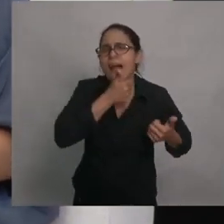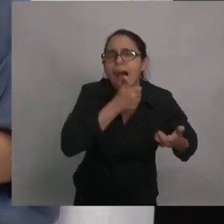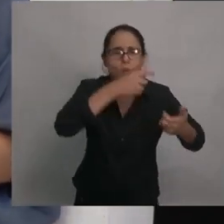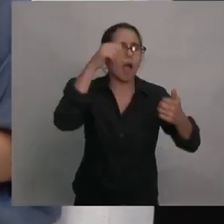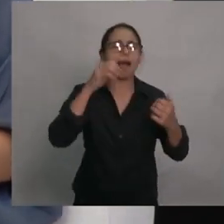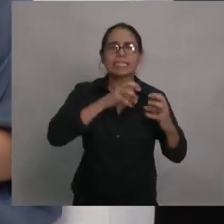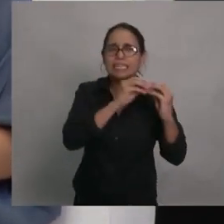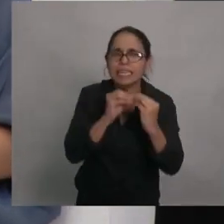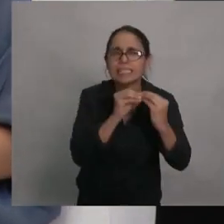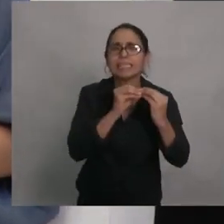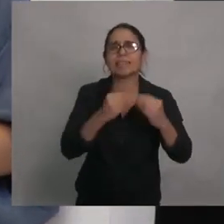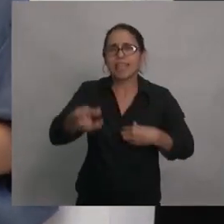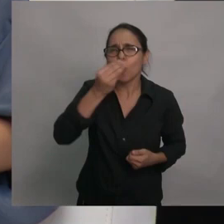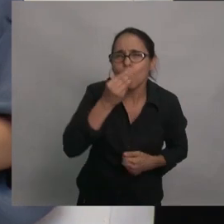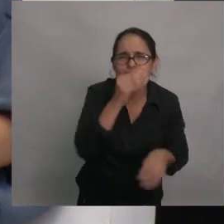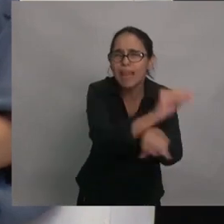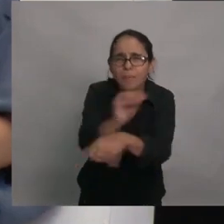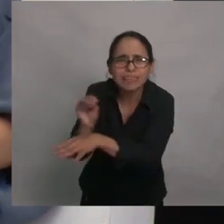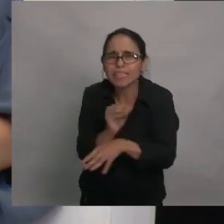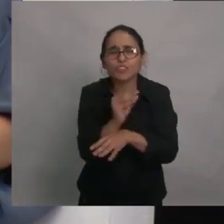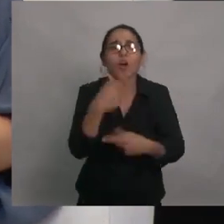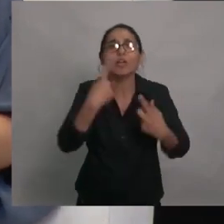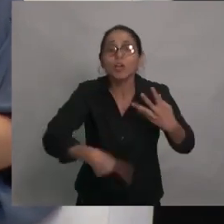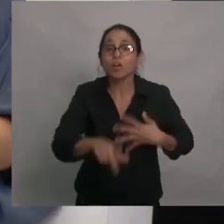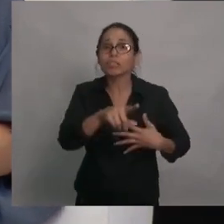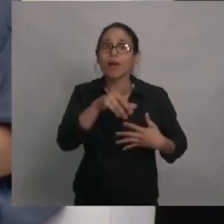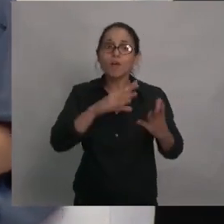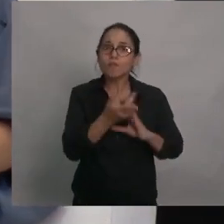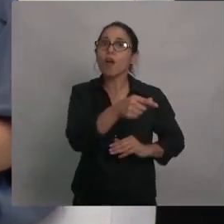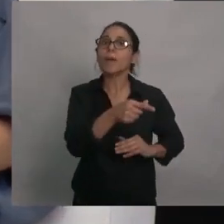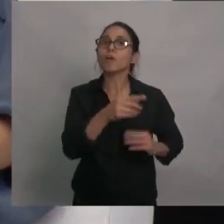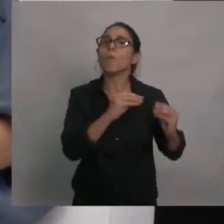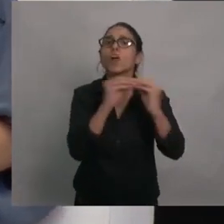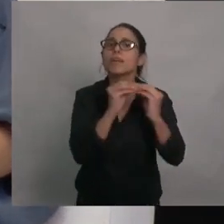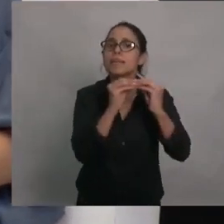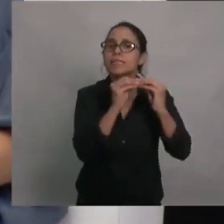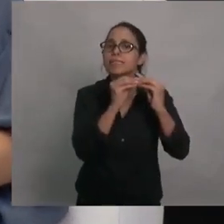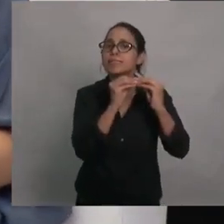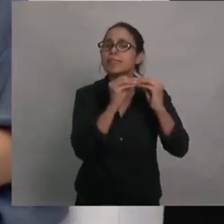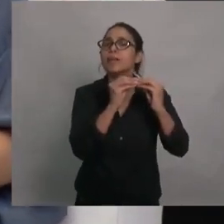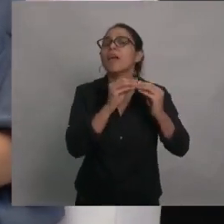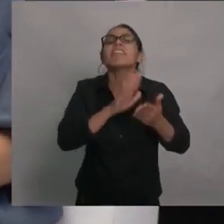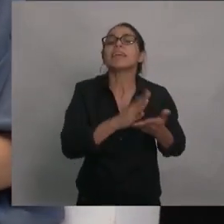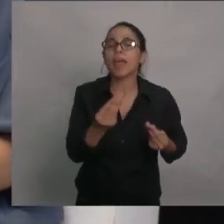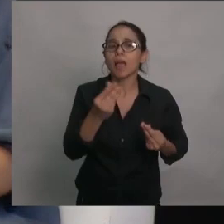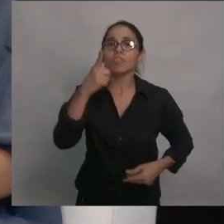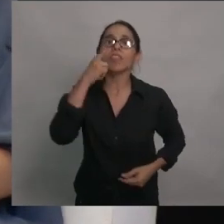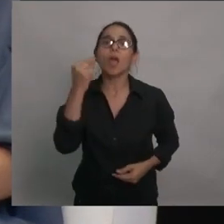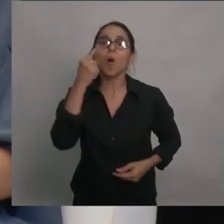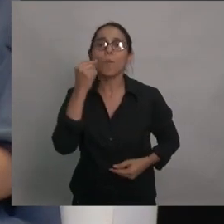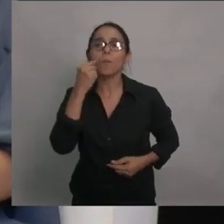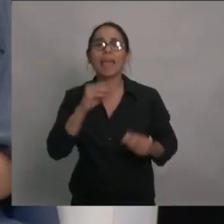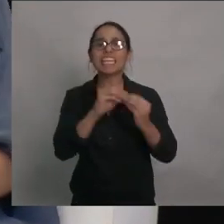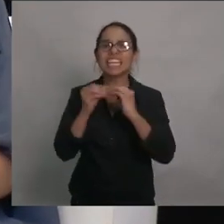crisis, digamos, alimentaria, es también la crisis de los valores masculinos asociados al crecimiento